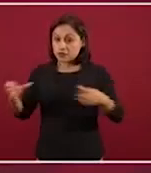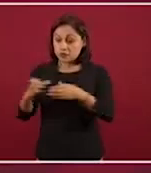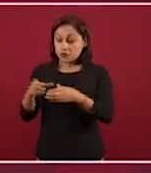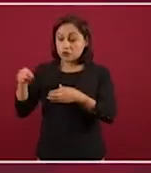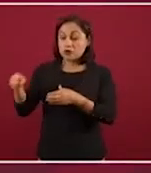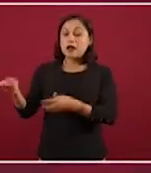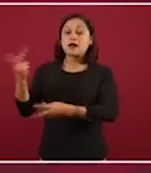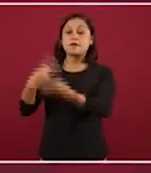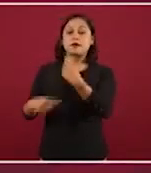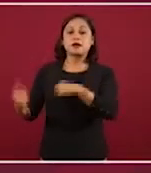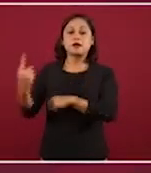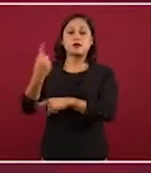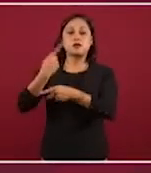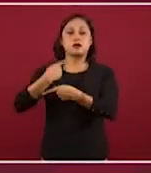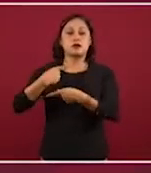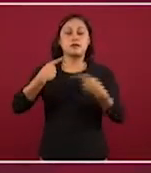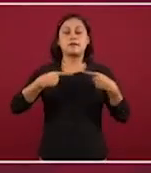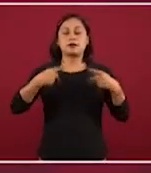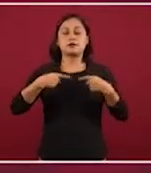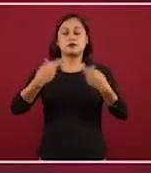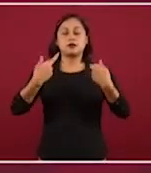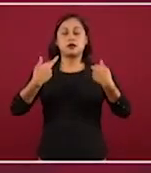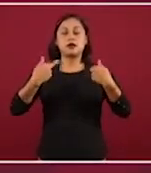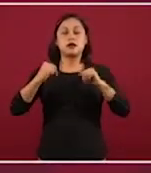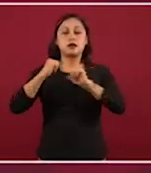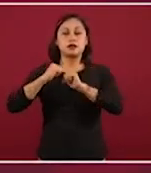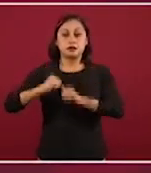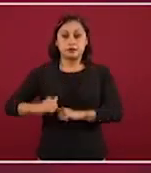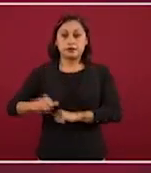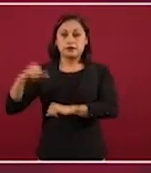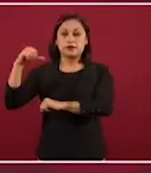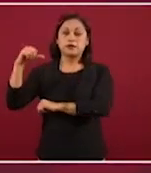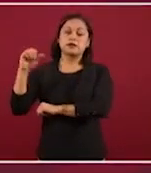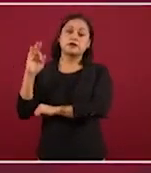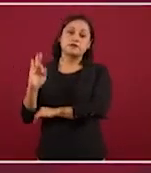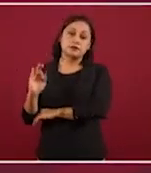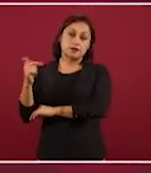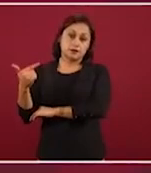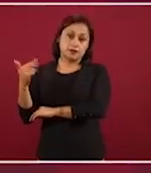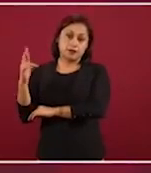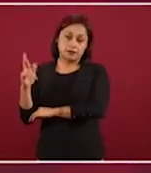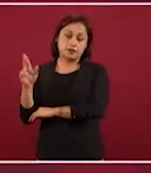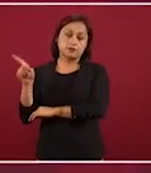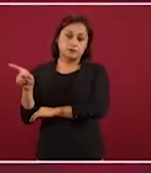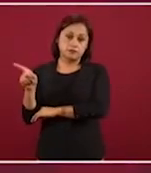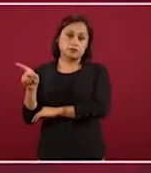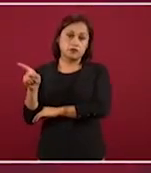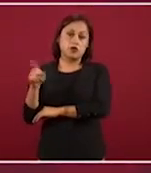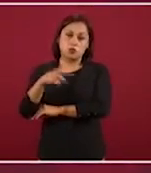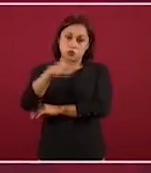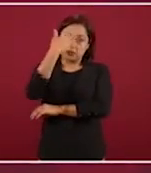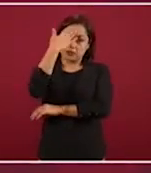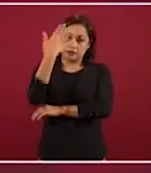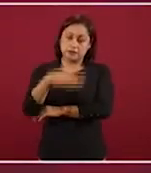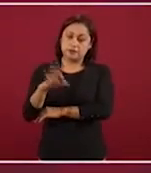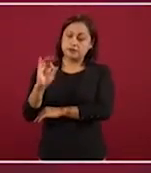que es el organismo de gobierno